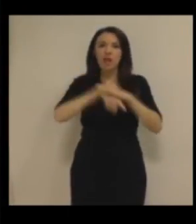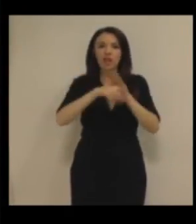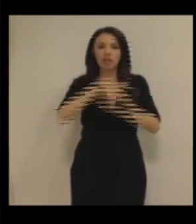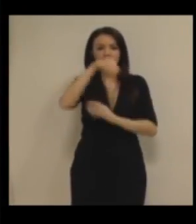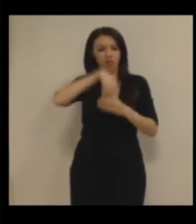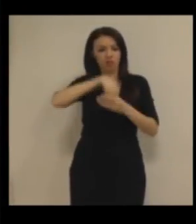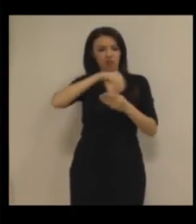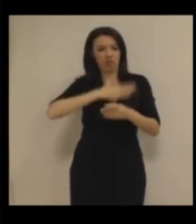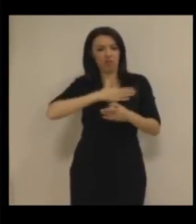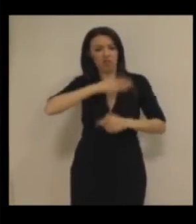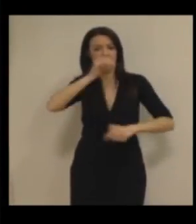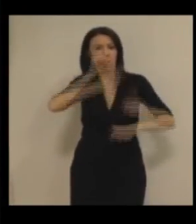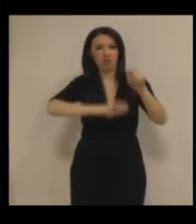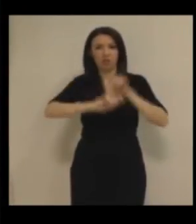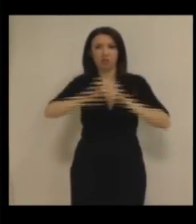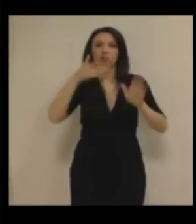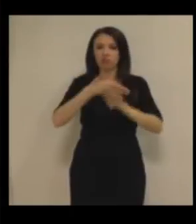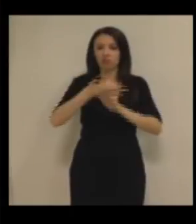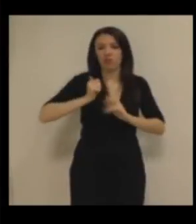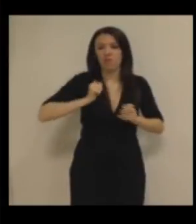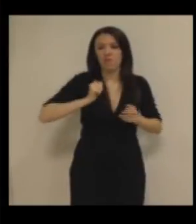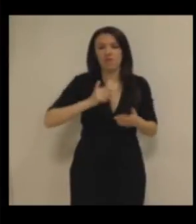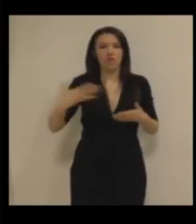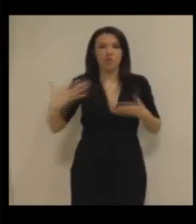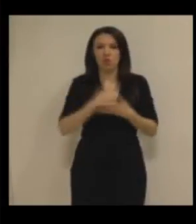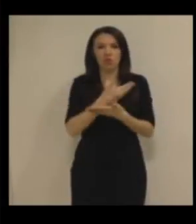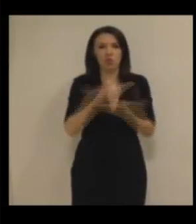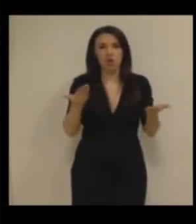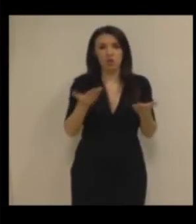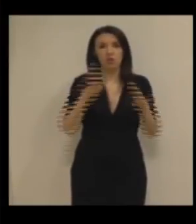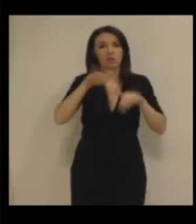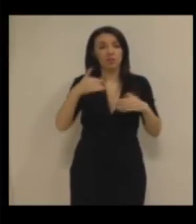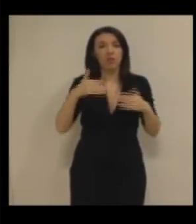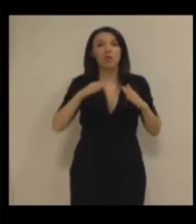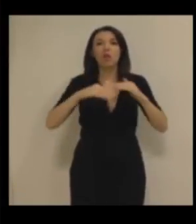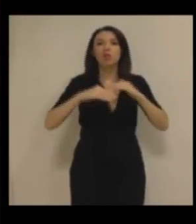las propias asociaciones es beneficio para todos. Entonces, la